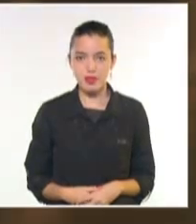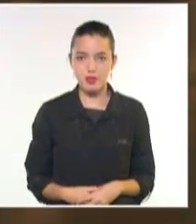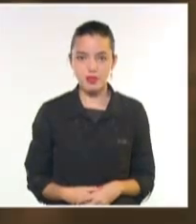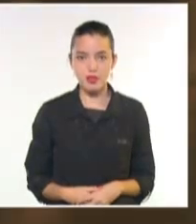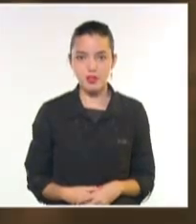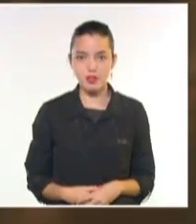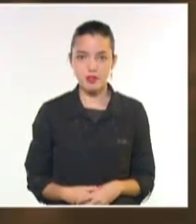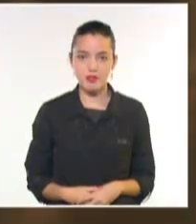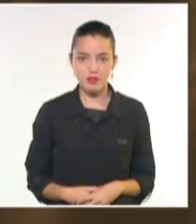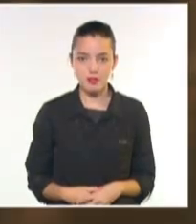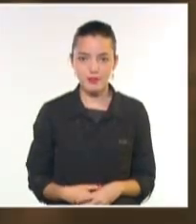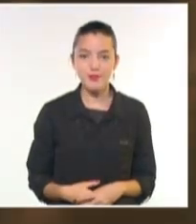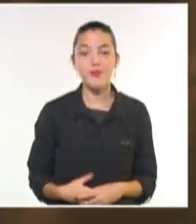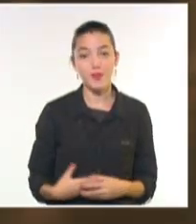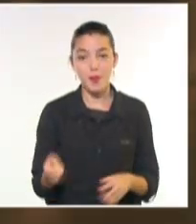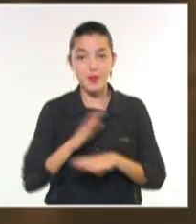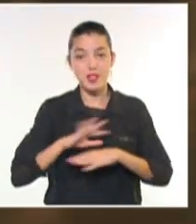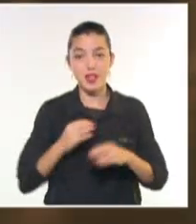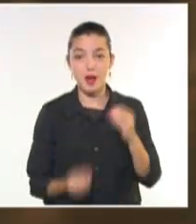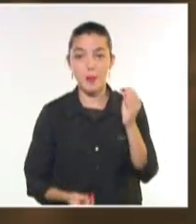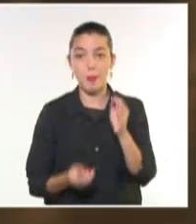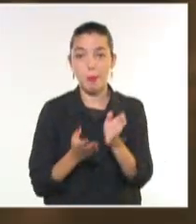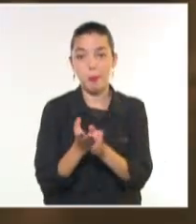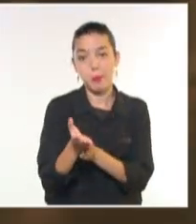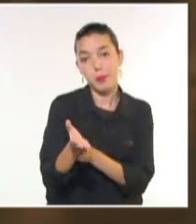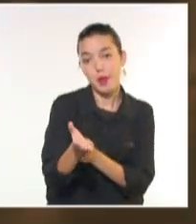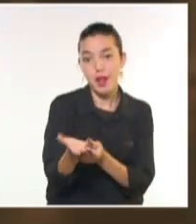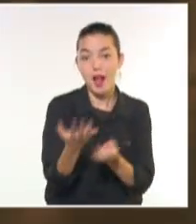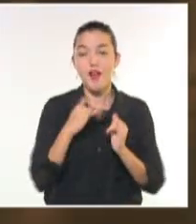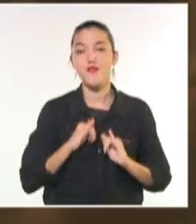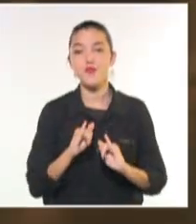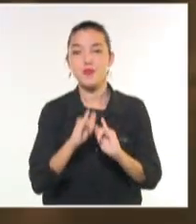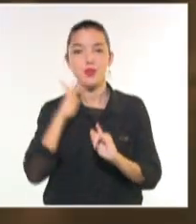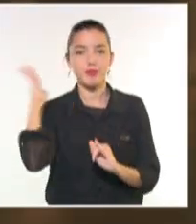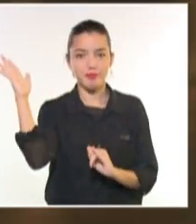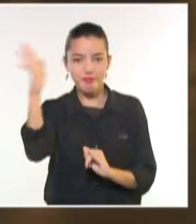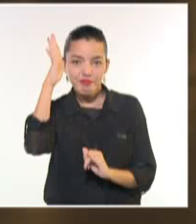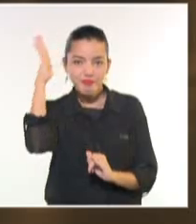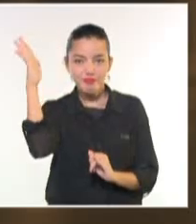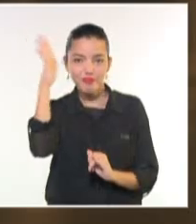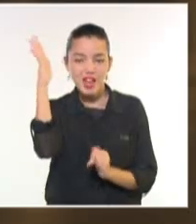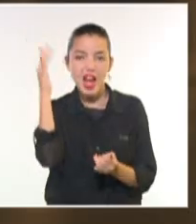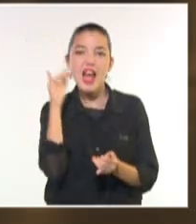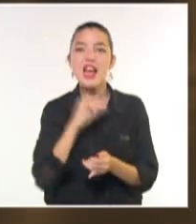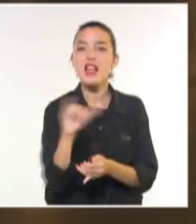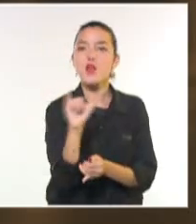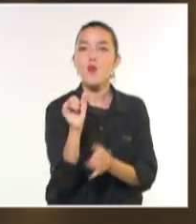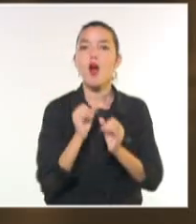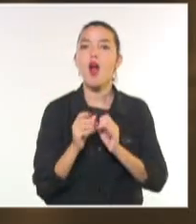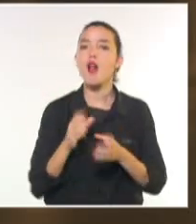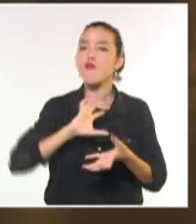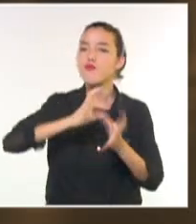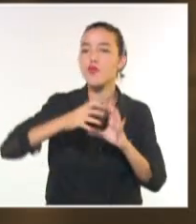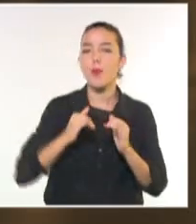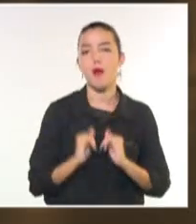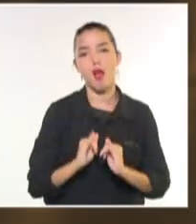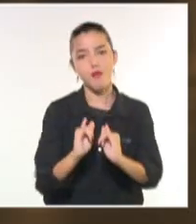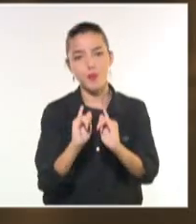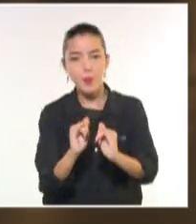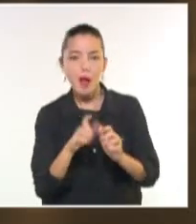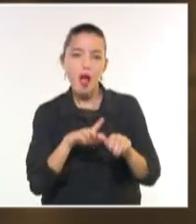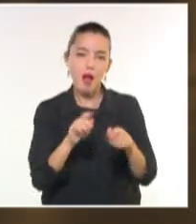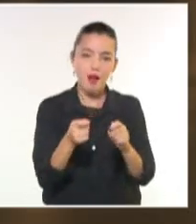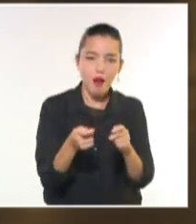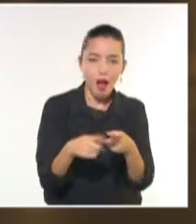Desde entonces, mucho ha avanzado el pronóstico de los huracanes y también la manera de comunicar esos fenómenos en la radio, la